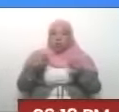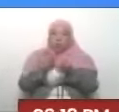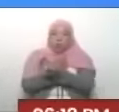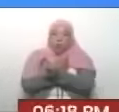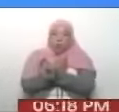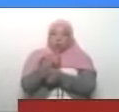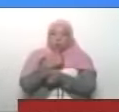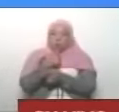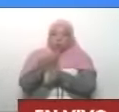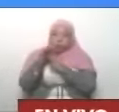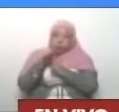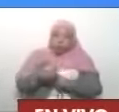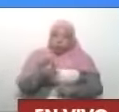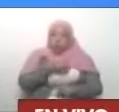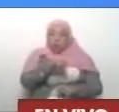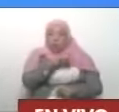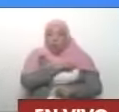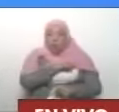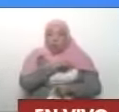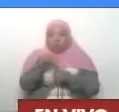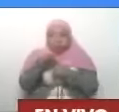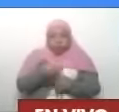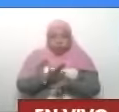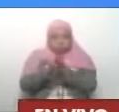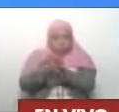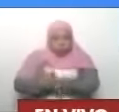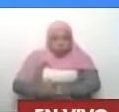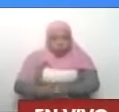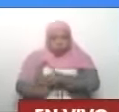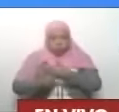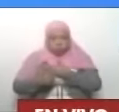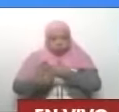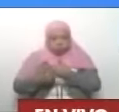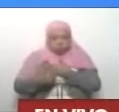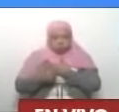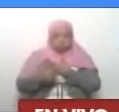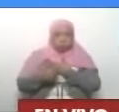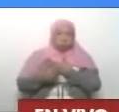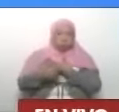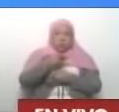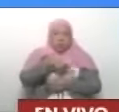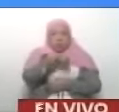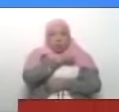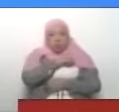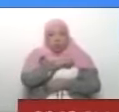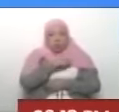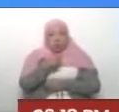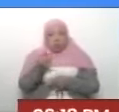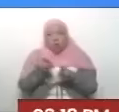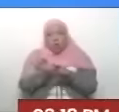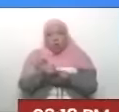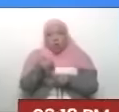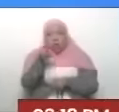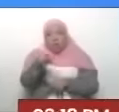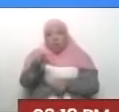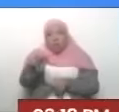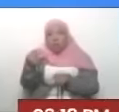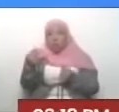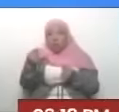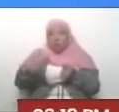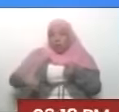de dominación, de opresión colonial o el periodo de los apellidos, de las